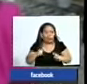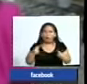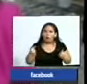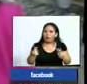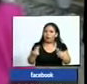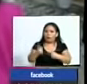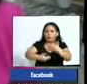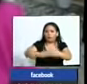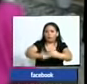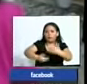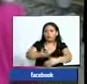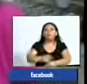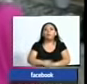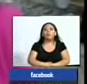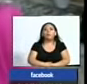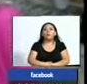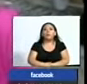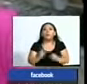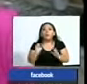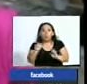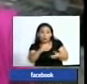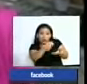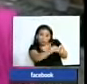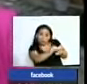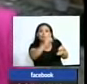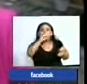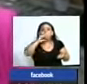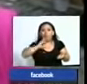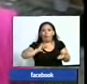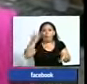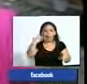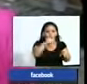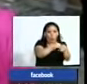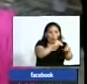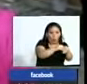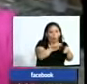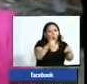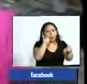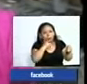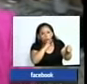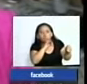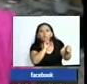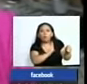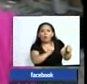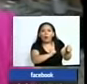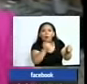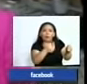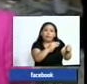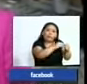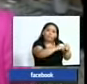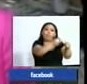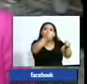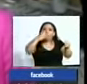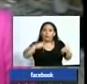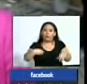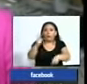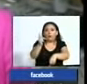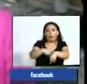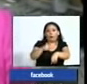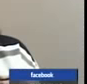del caso y puedan hacer uso, retirar esos fondos que han podido ahorrar en el periodo